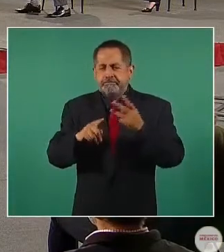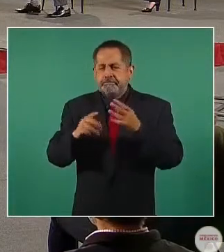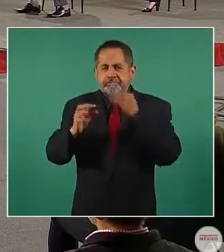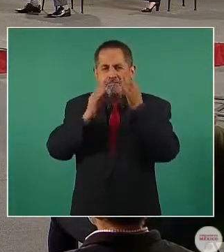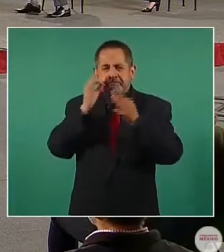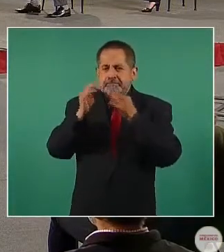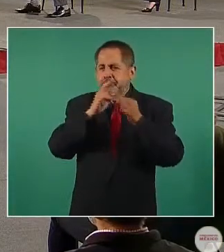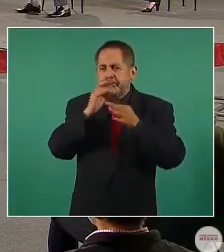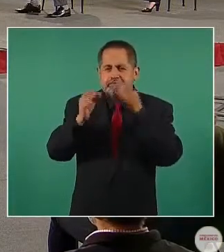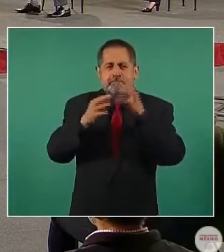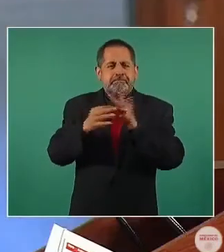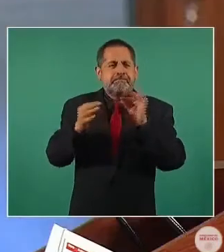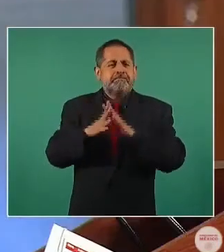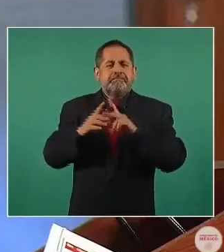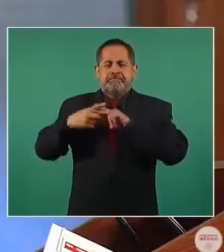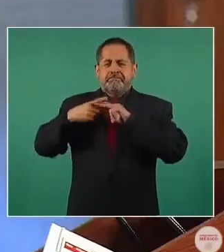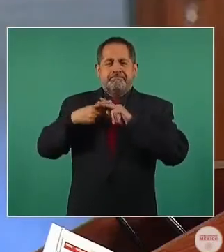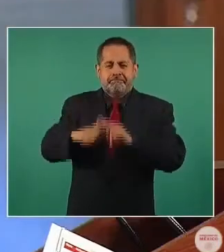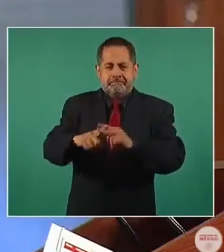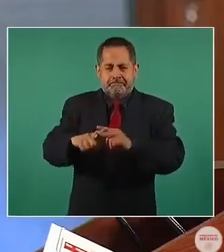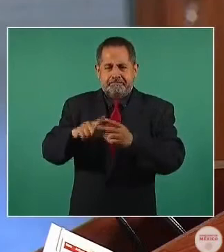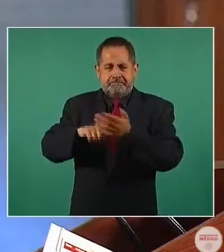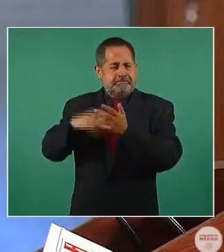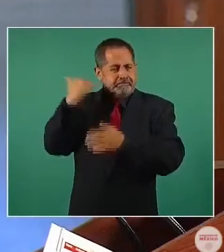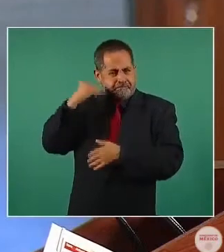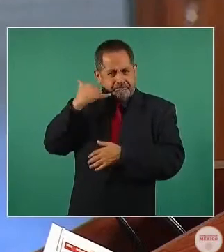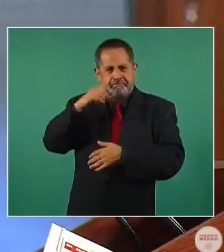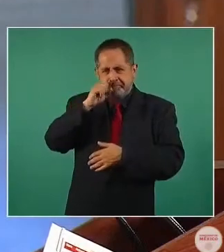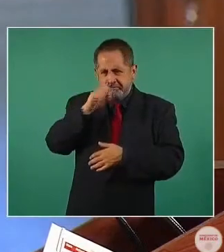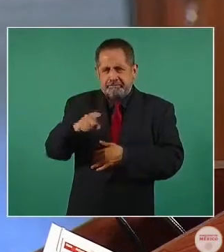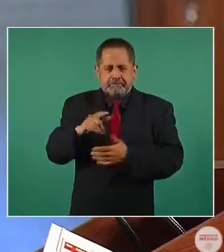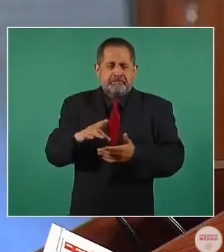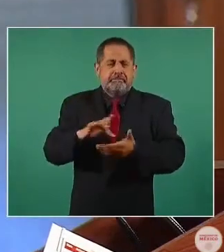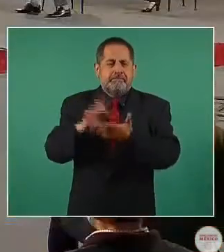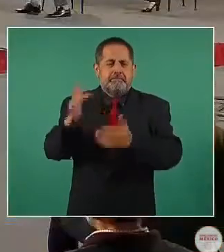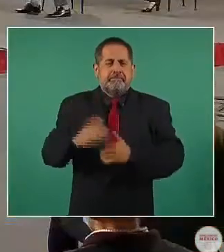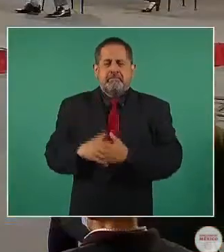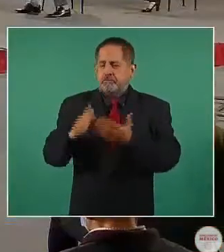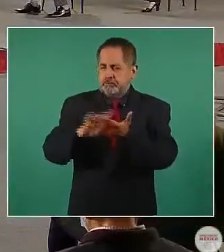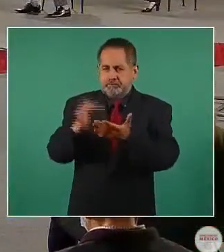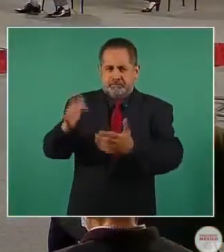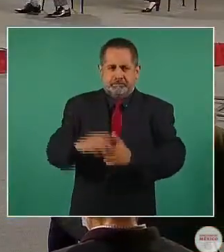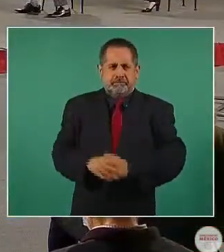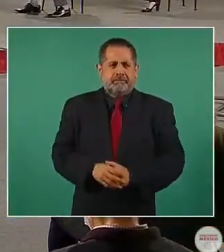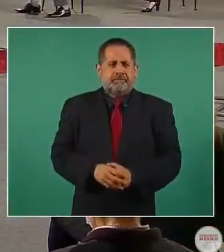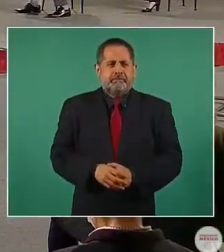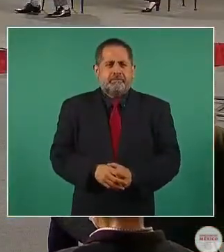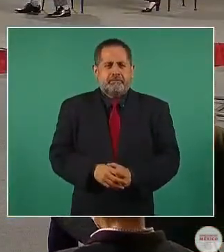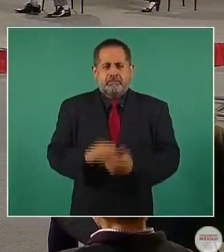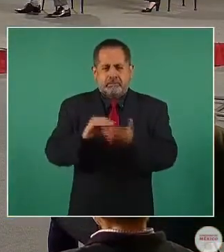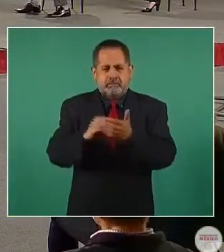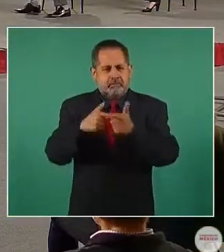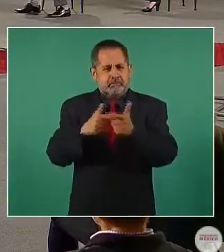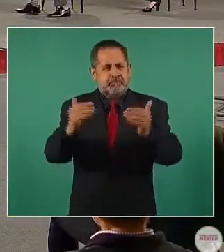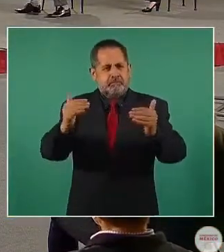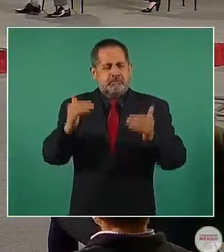noticias de que han comenzado en Yucatán las clases. Muchas gracias.